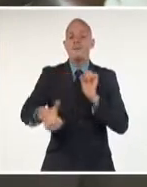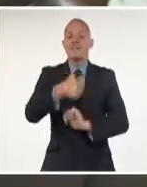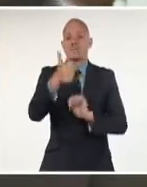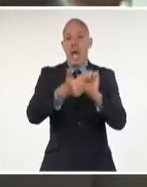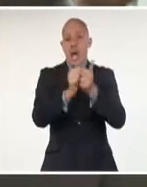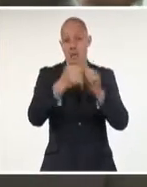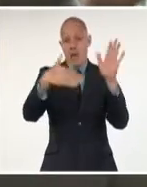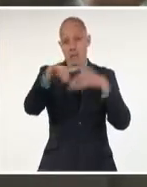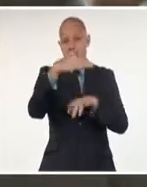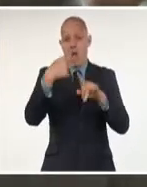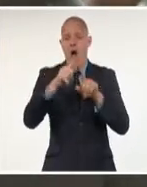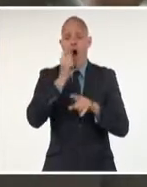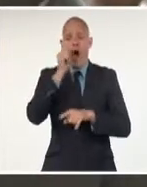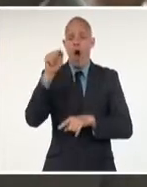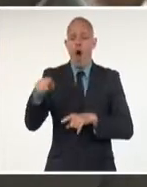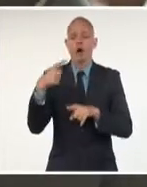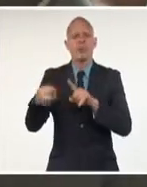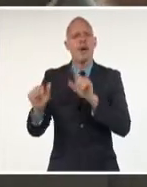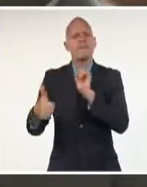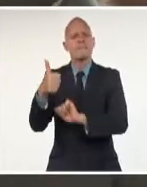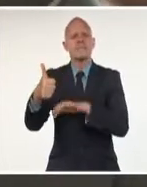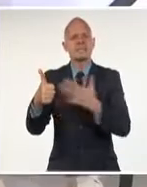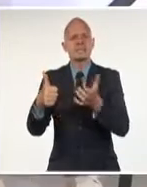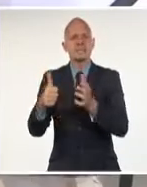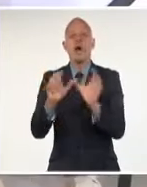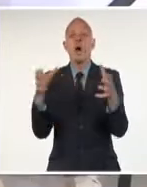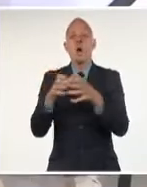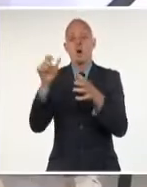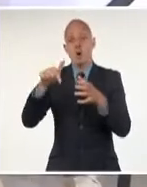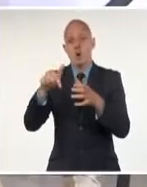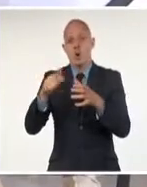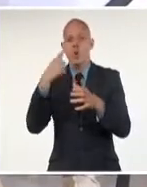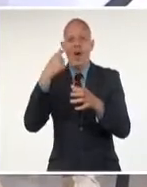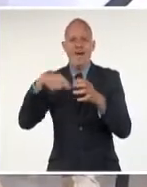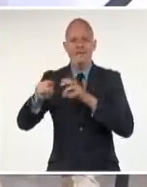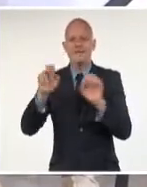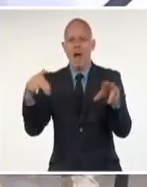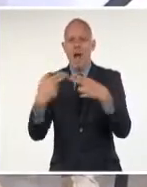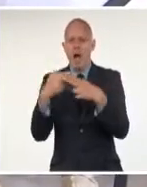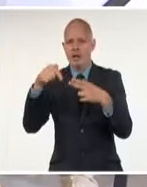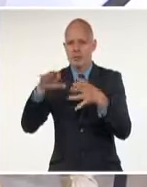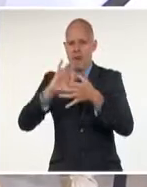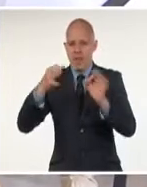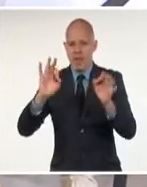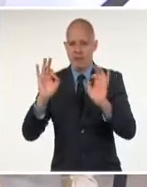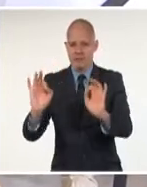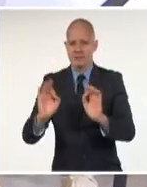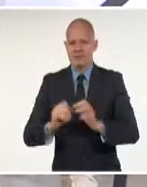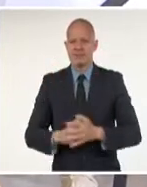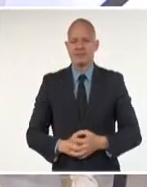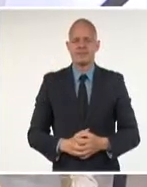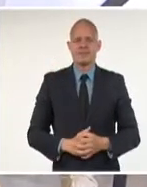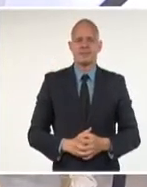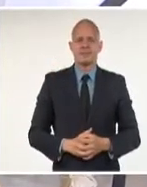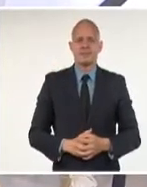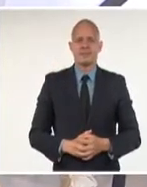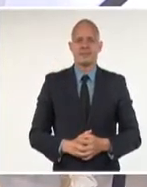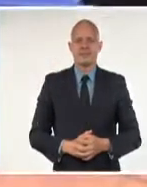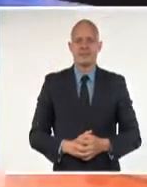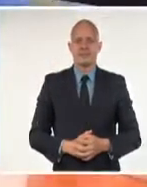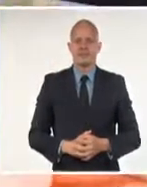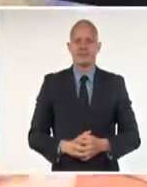y Roberto León Richard, presidente del Comité Olímpico Cubano. Andy José Rivera, Sistema Informativo de la Televisión Cubana.